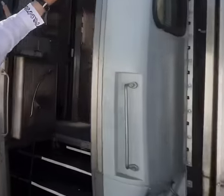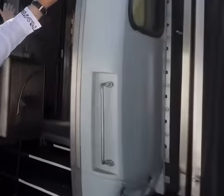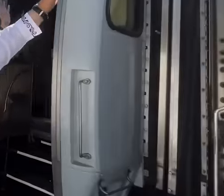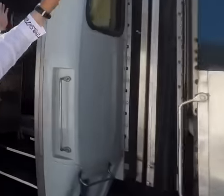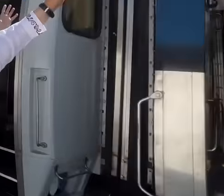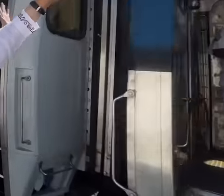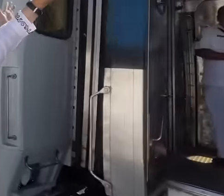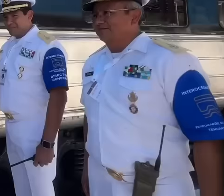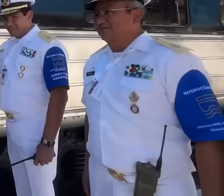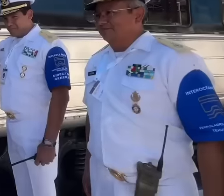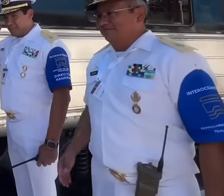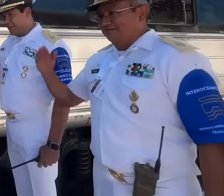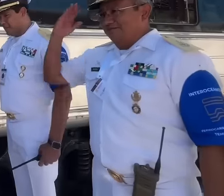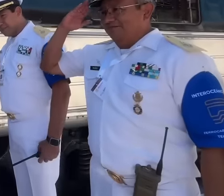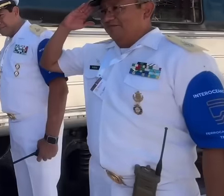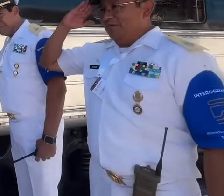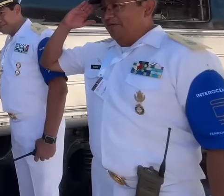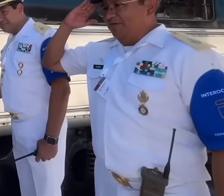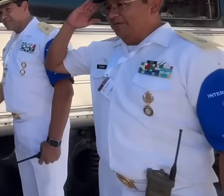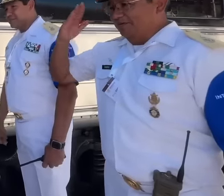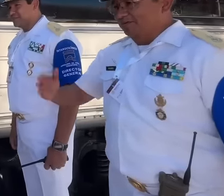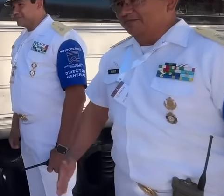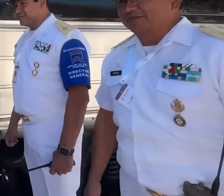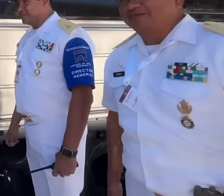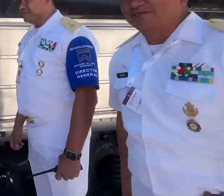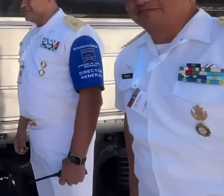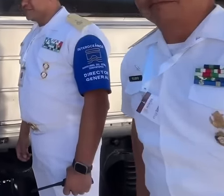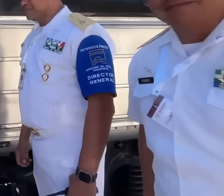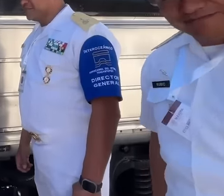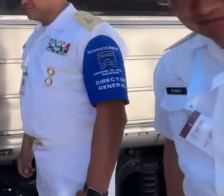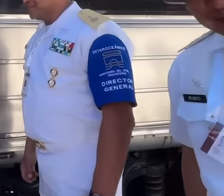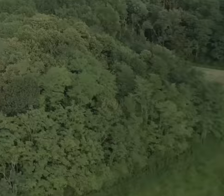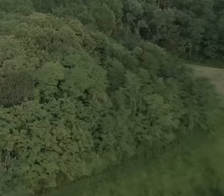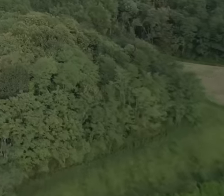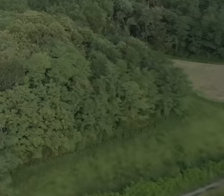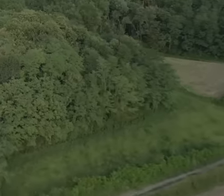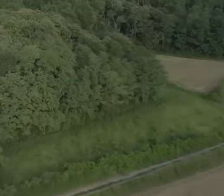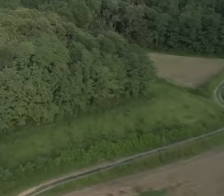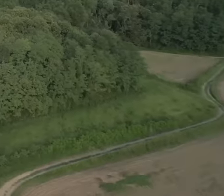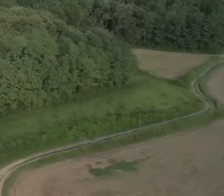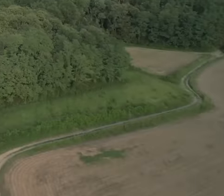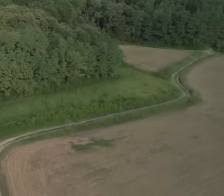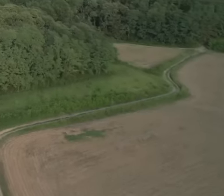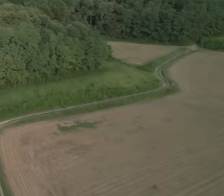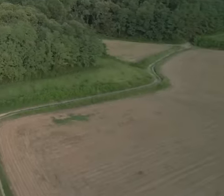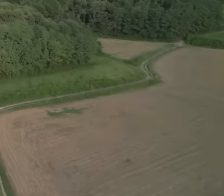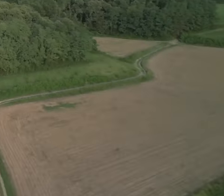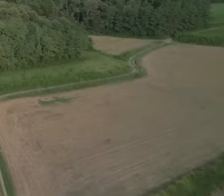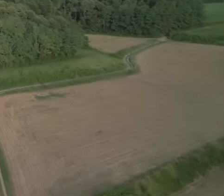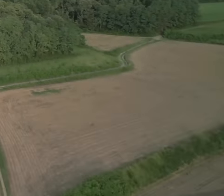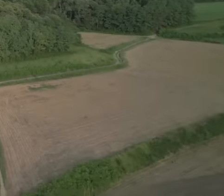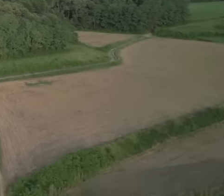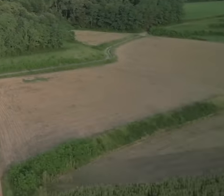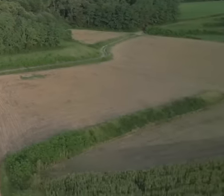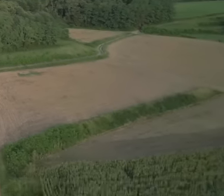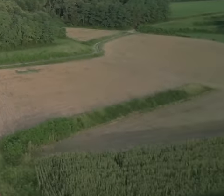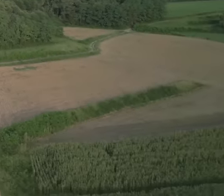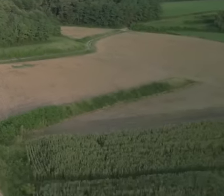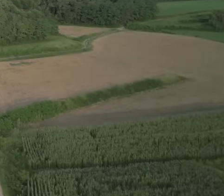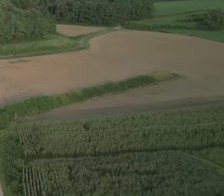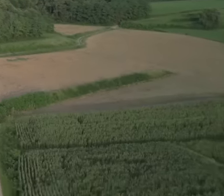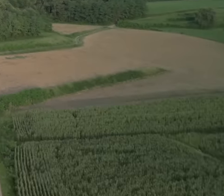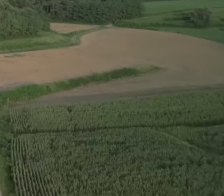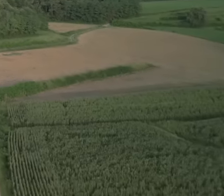ferroviarias en todo México y que tiene el interés de reactivar una ruta especial de Oaxaca a Ciudad